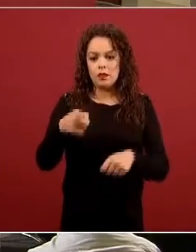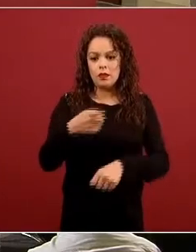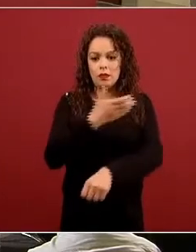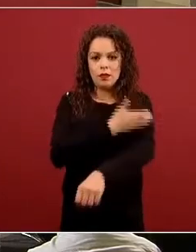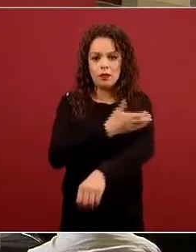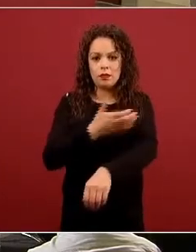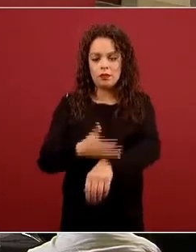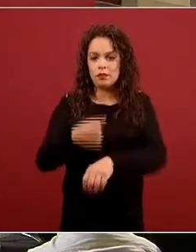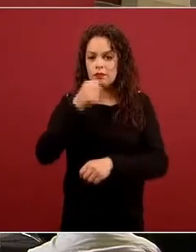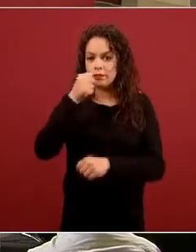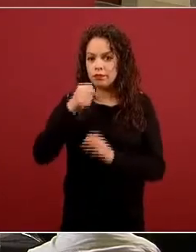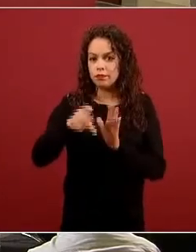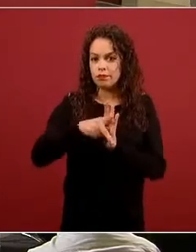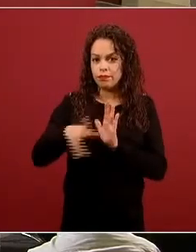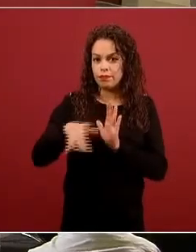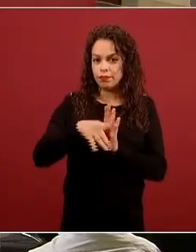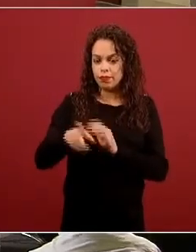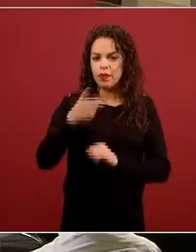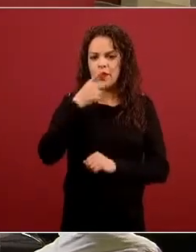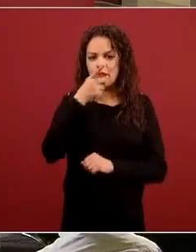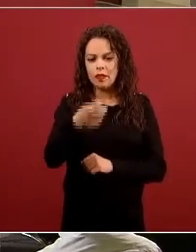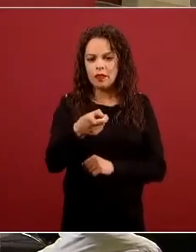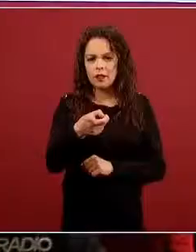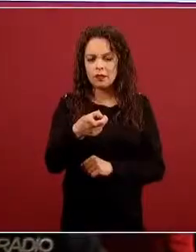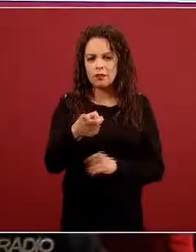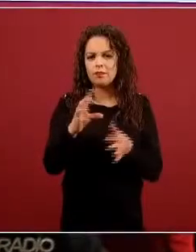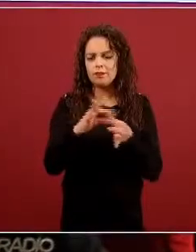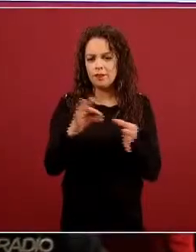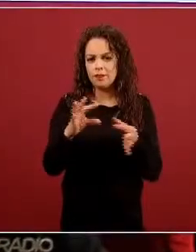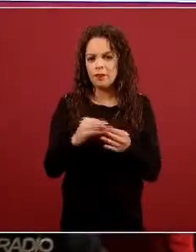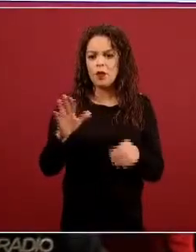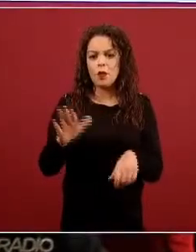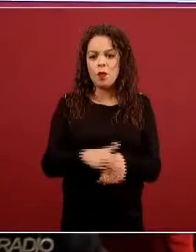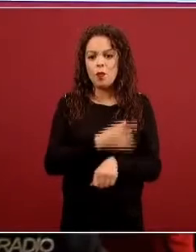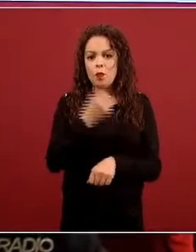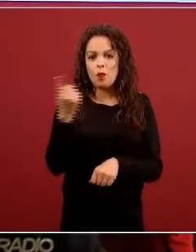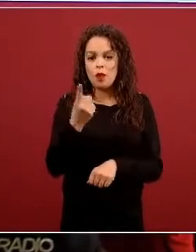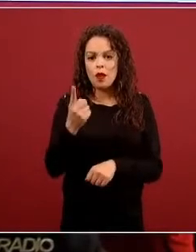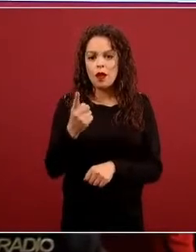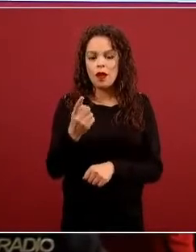ustedes, un reportero, sobre por qué hasta ahorita utilizamos